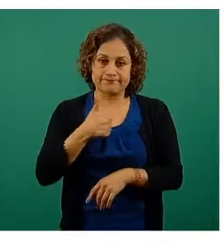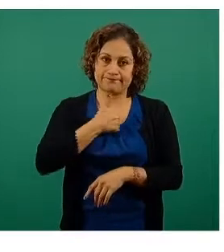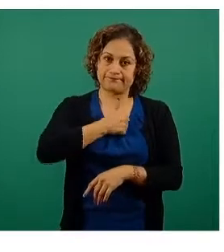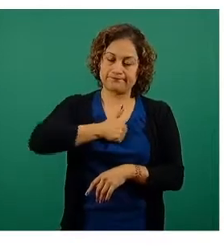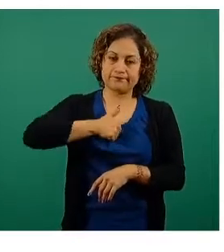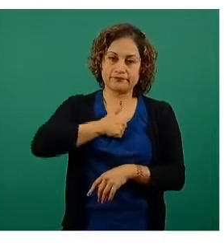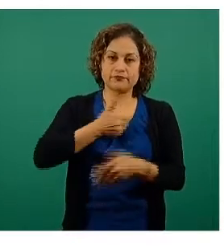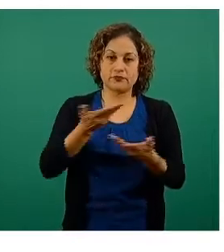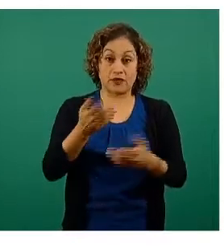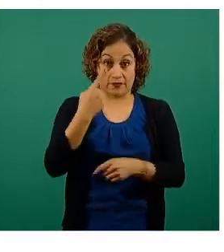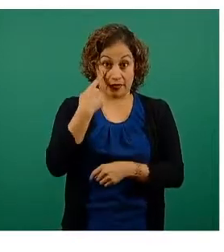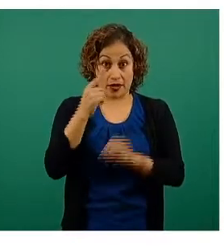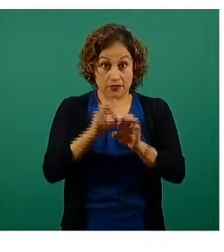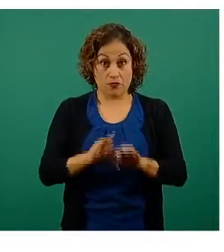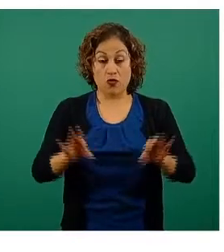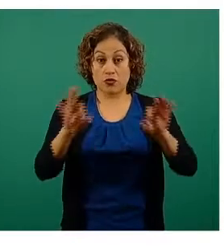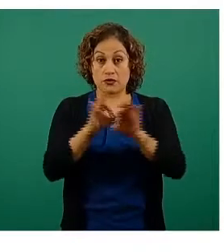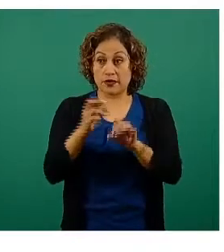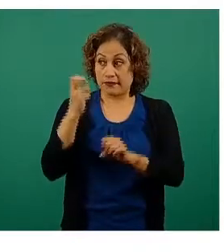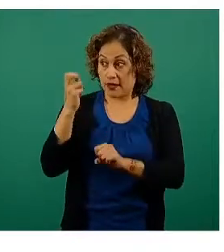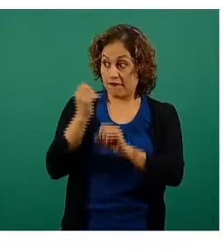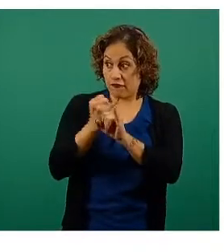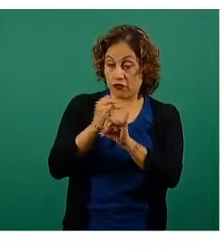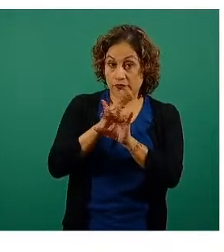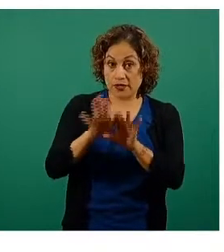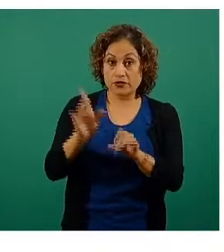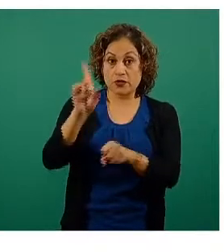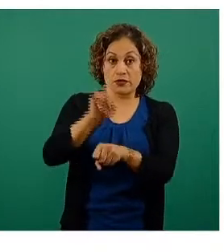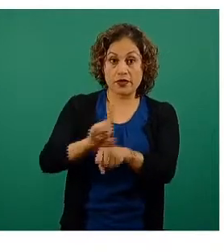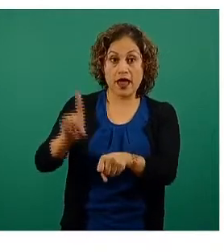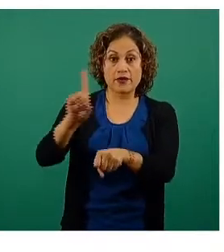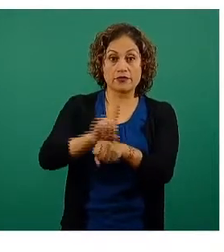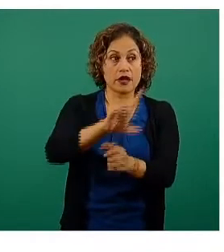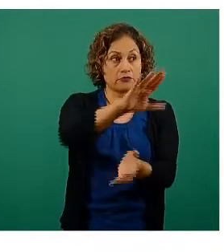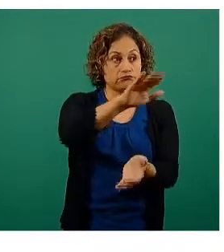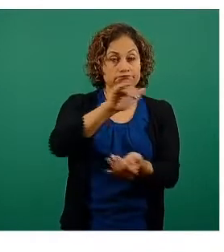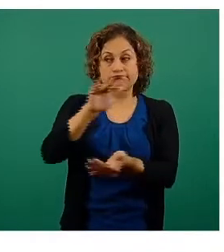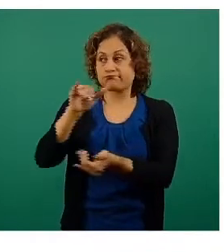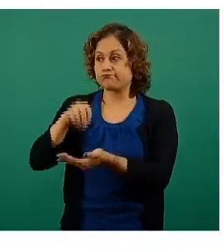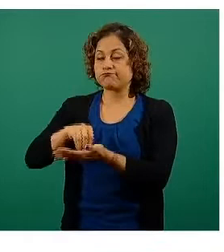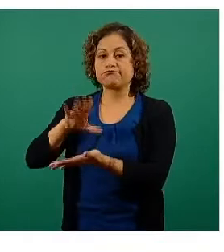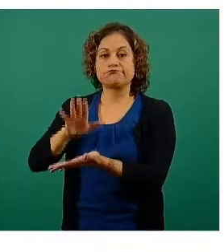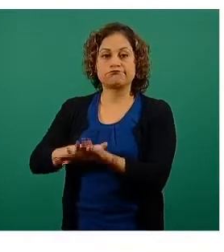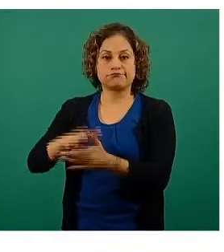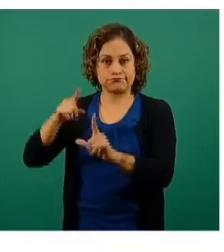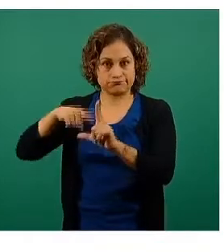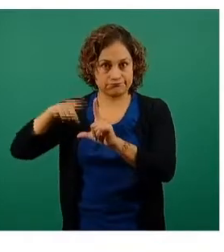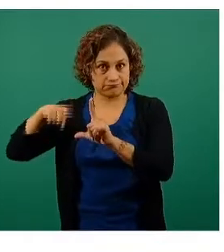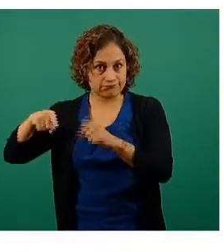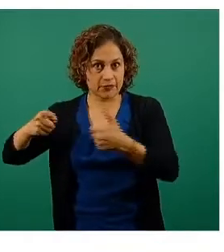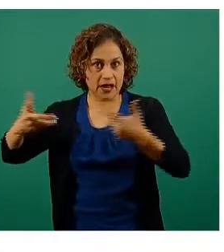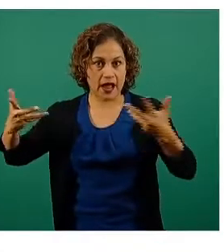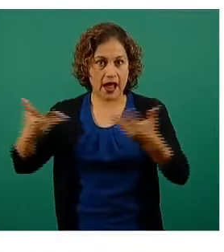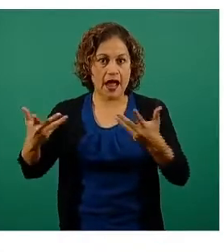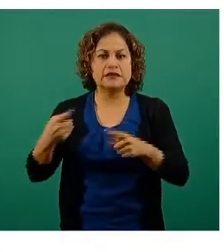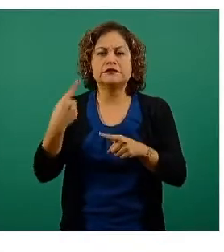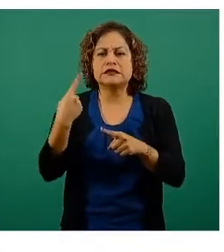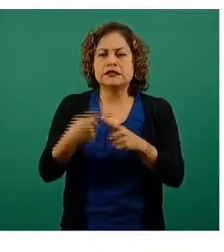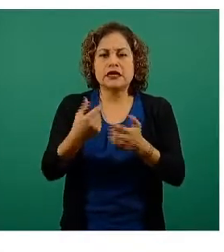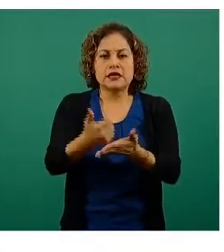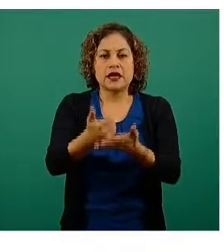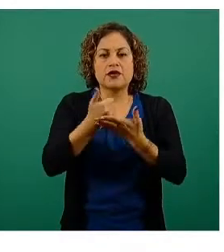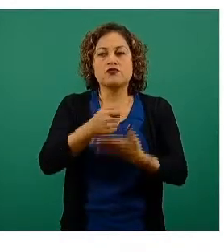como ustedes bien saben, que toda esta información se recopila diariamente gracias a toda la red nacional de epidemiólogos que contamos